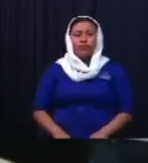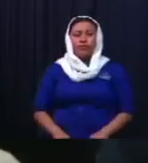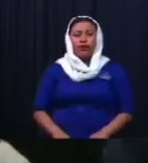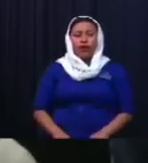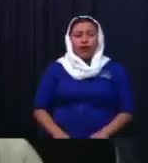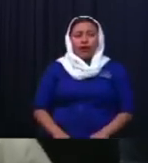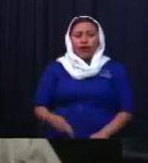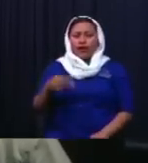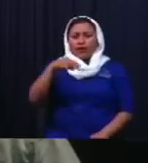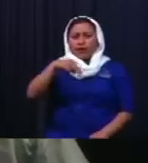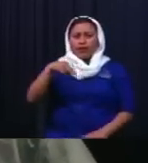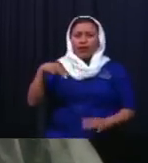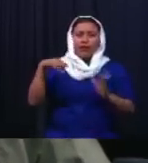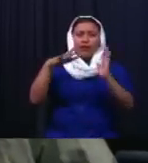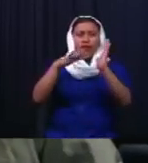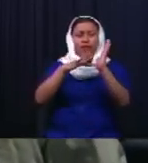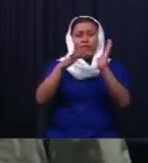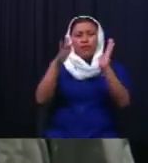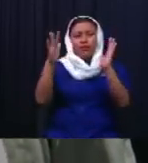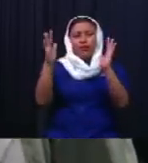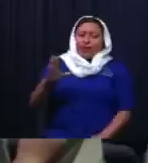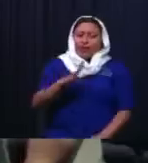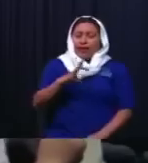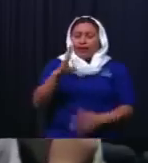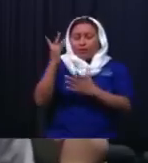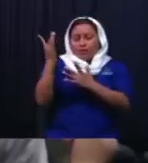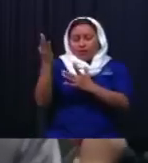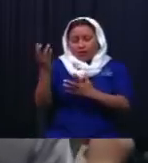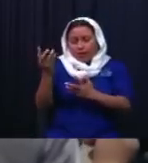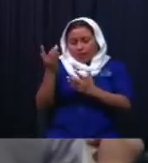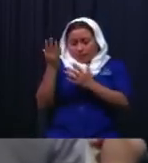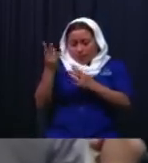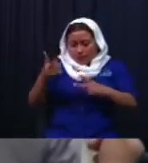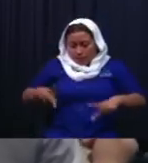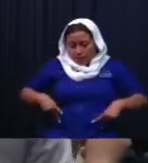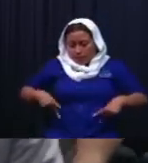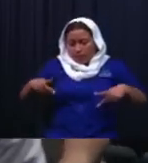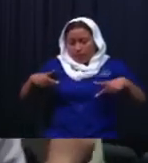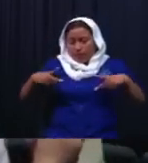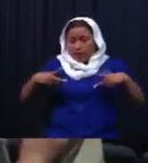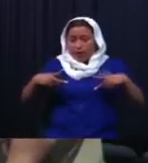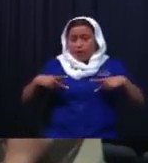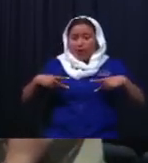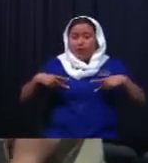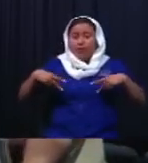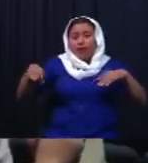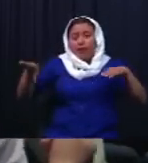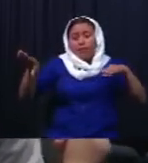En el nombre poderoso de Jesús. Hay esperanza para tu matrimonio.